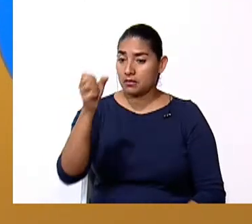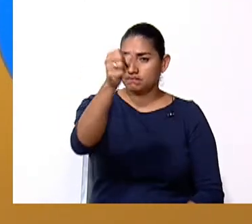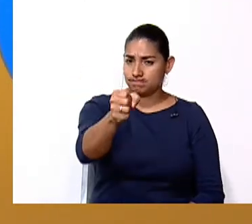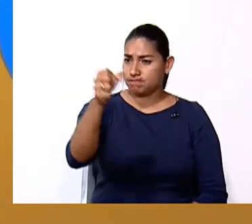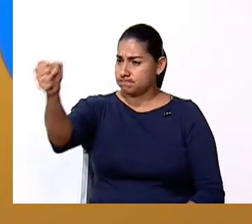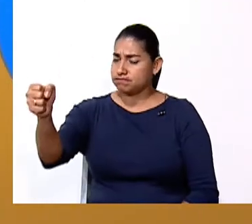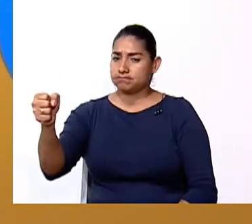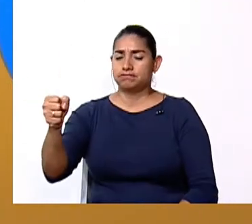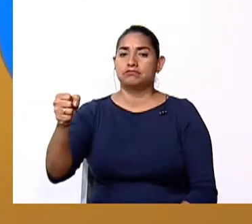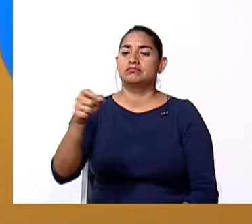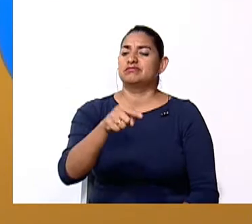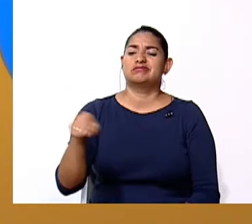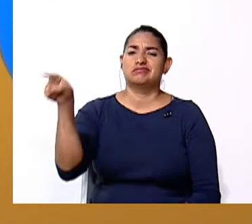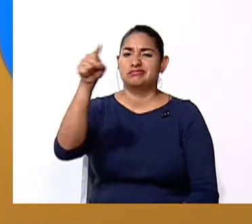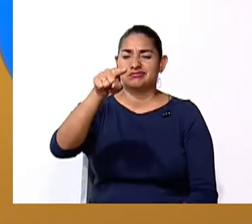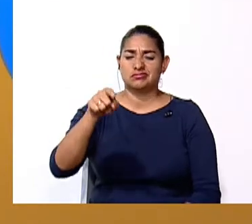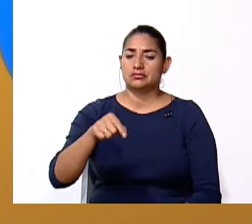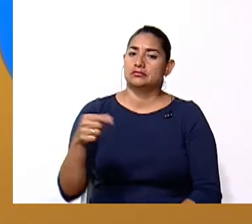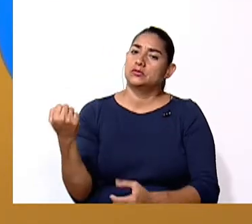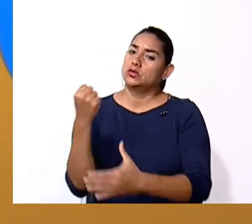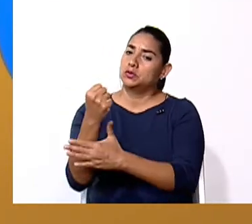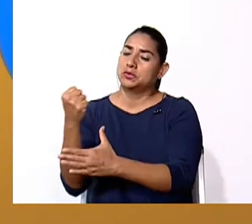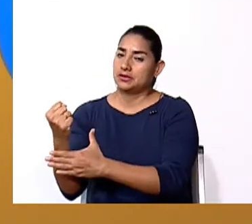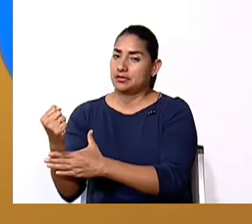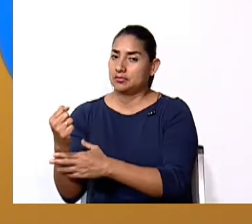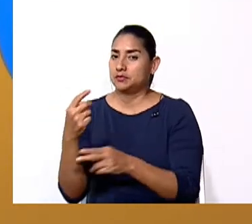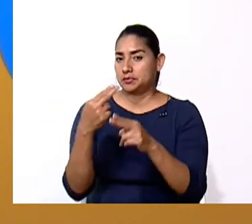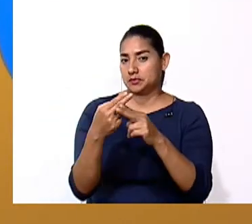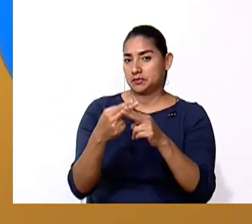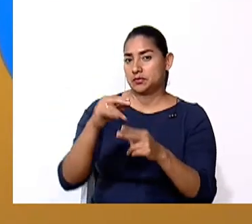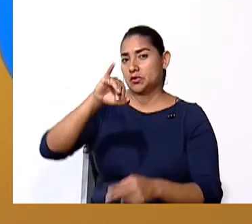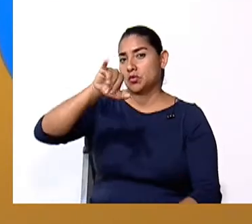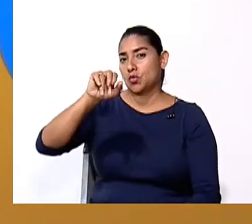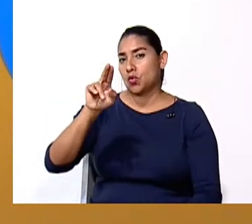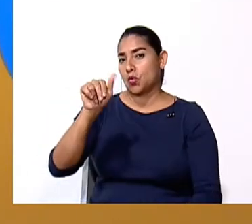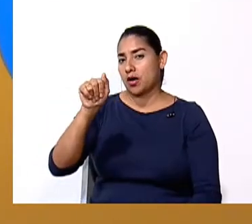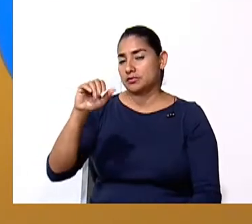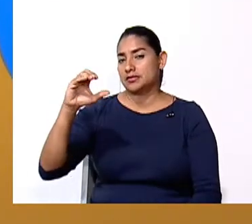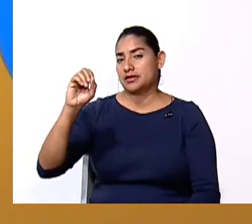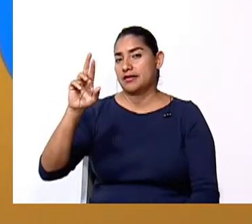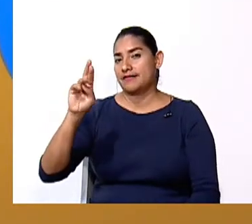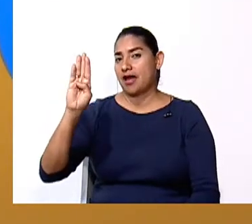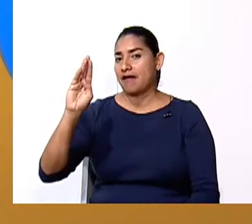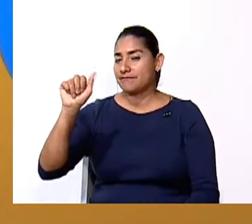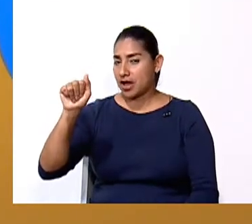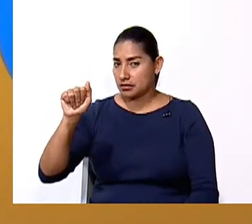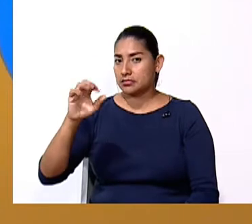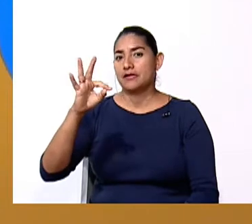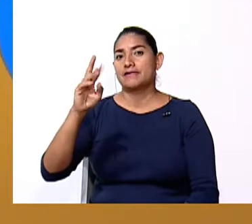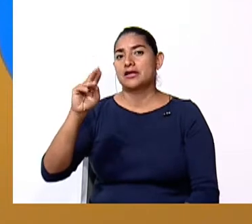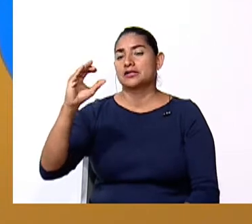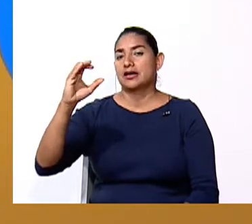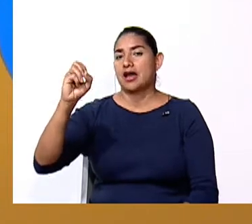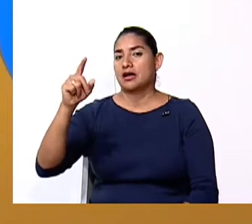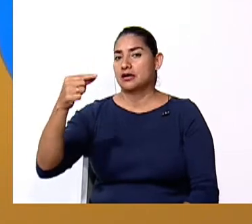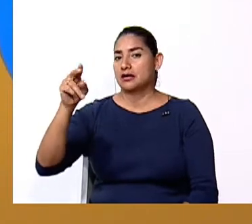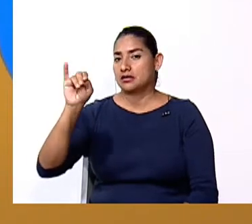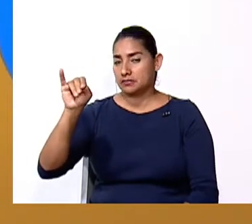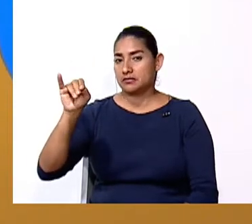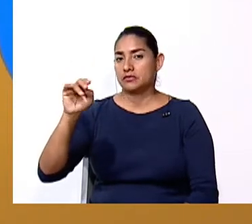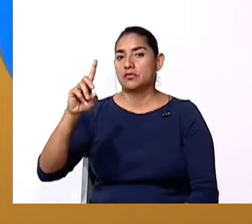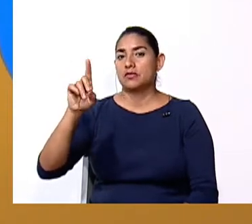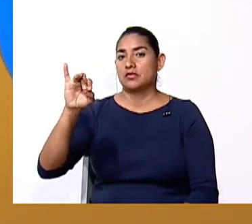luego a la universidad. Porque cuando uno se educa, tiene más formas de ver la vida y muchísimas más opiniones. Por ejemplo, en